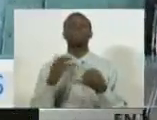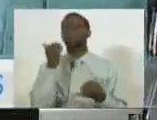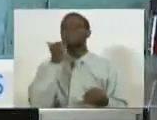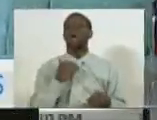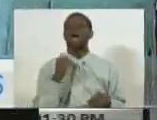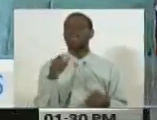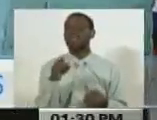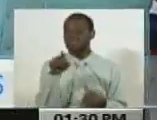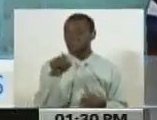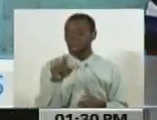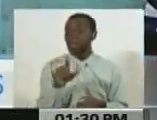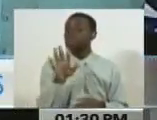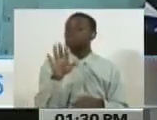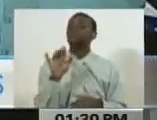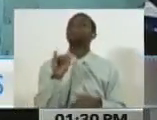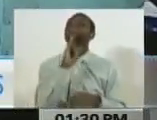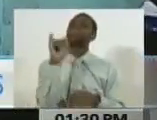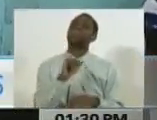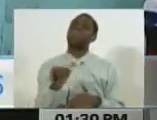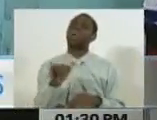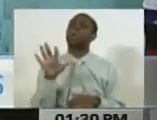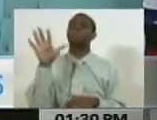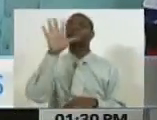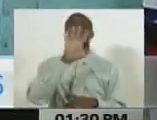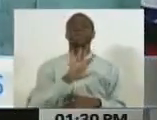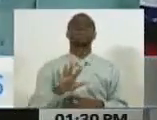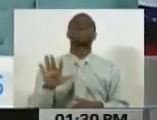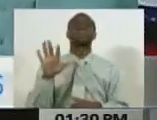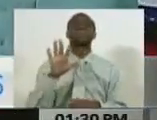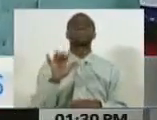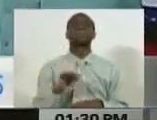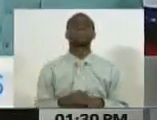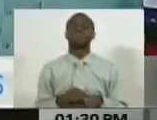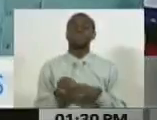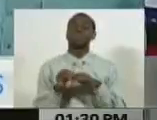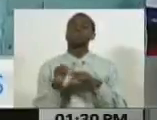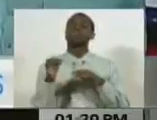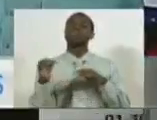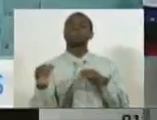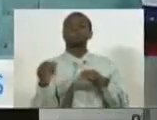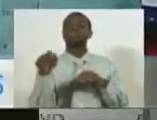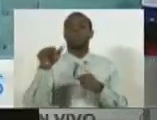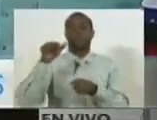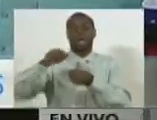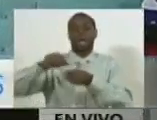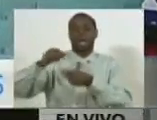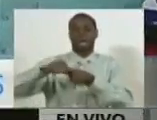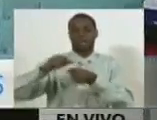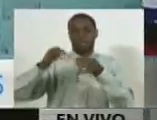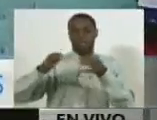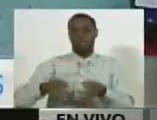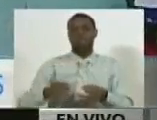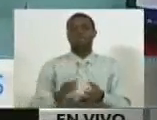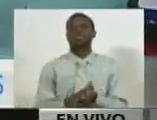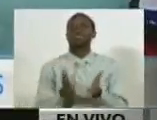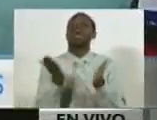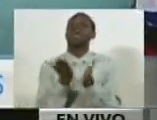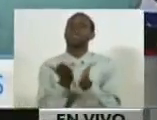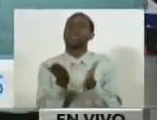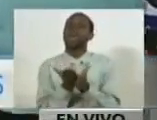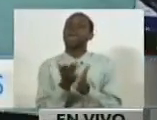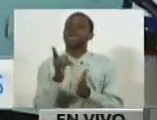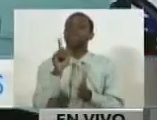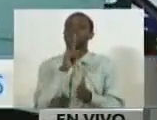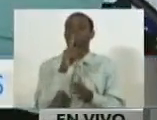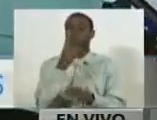Zulia. ¿Qué parte del Zulia? Francisco Eugenio Bustamante. Maracaibo. Maracaibo, Escuela Cuatricentenario.